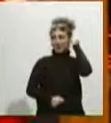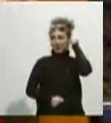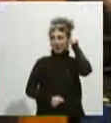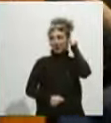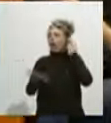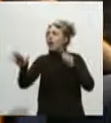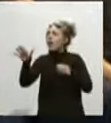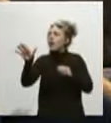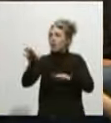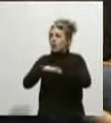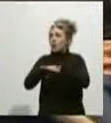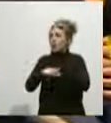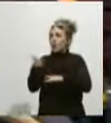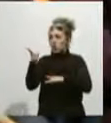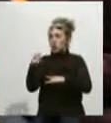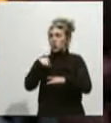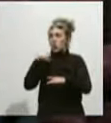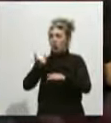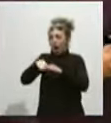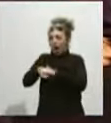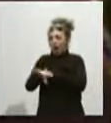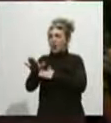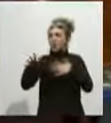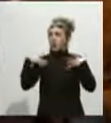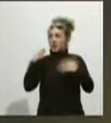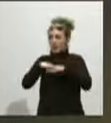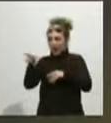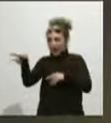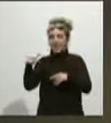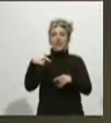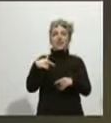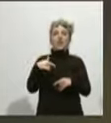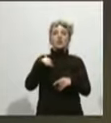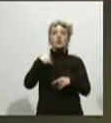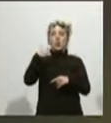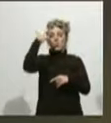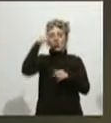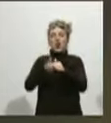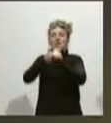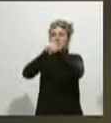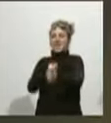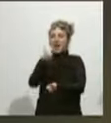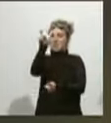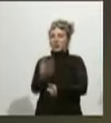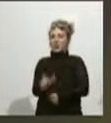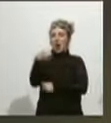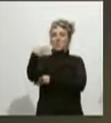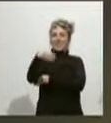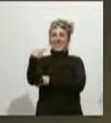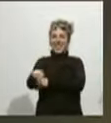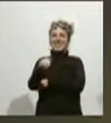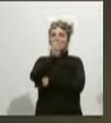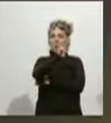Por cierto, alcalde, tengo una sorpresa para usted. Sé invitar al presidente de su partido, a Mariano